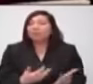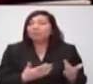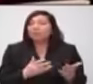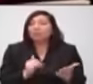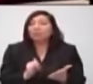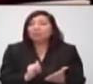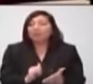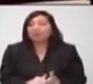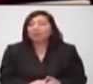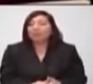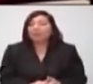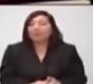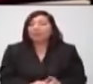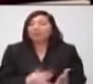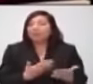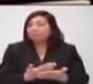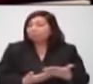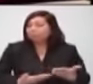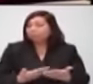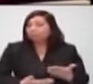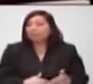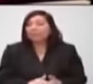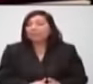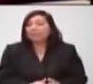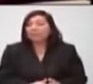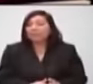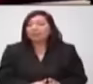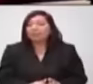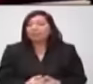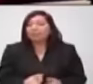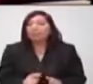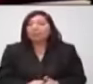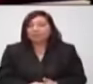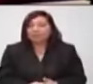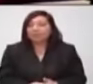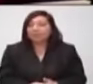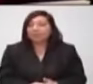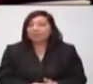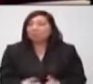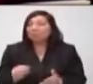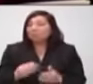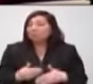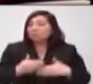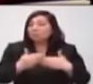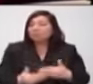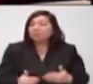Esperamos, estamos ya en expediente técnico que lo está desarrollando EMAPE. Vamos a ampliar